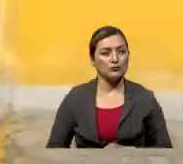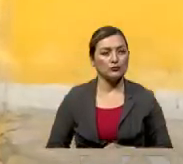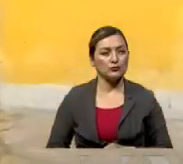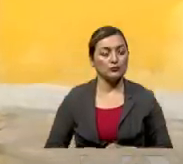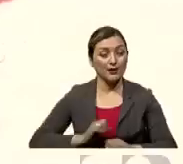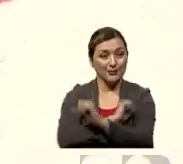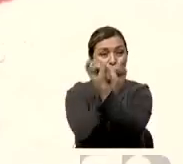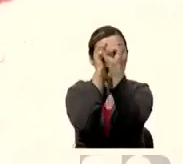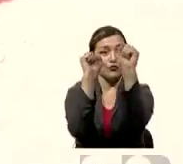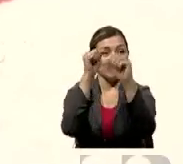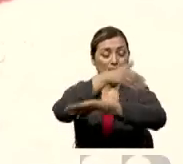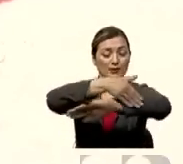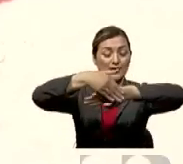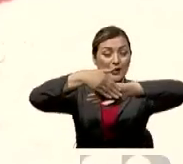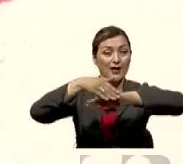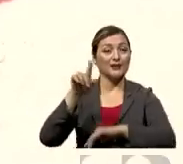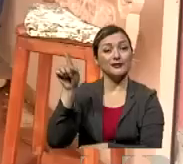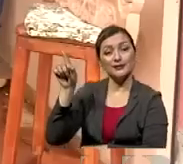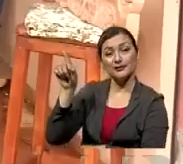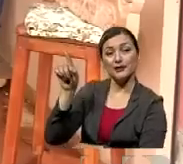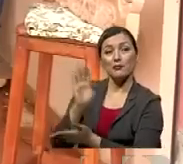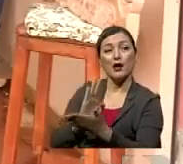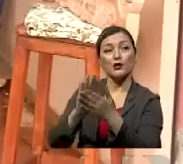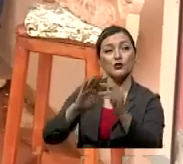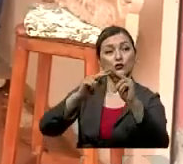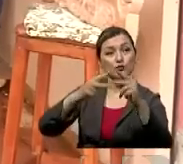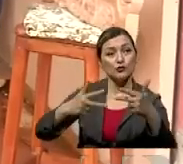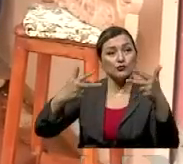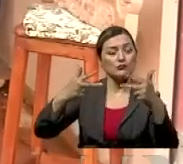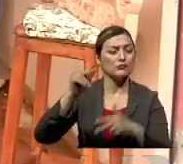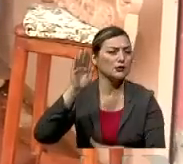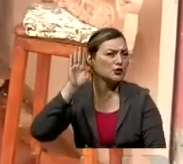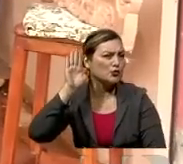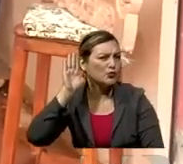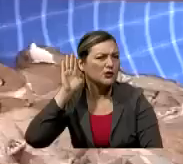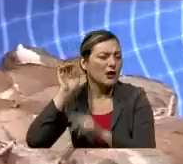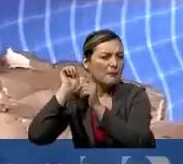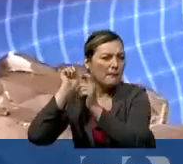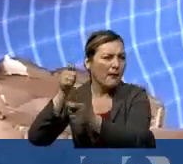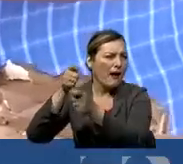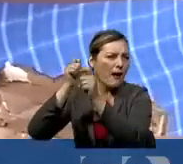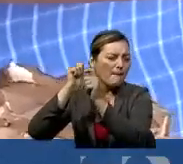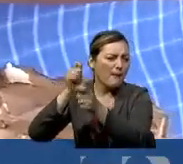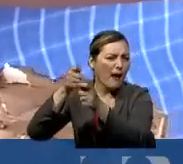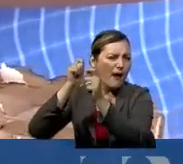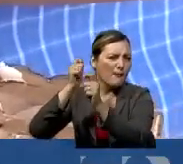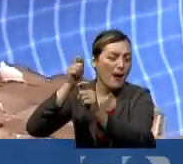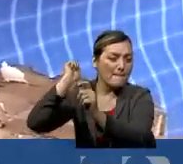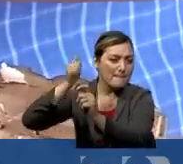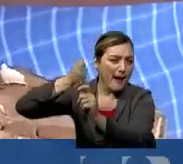Cada mañana, en la calle Dionisio Mejía del barrio Chillogallo, se oye el repiqueteo constante del mazo sobre la